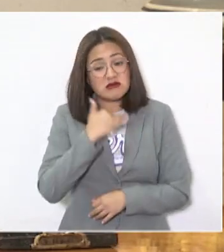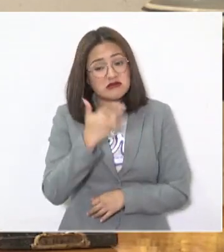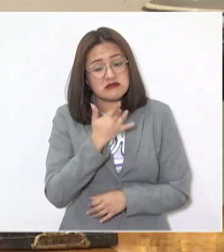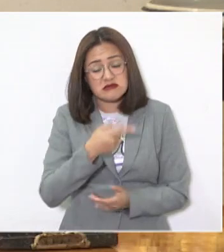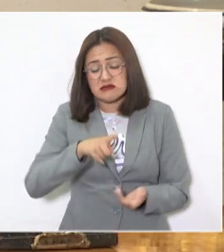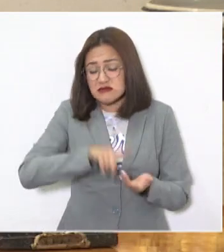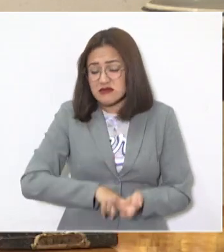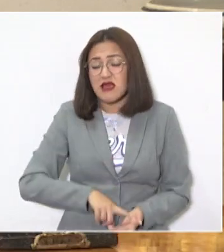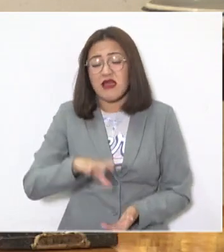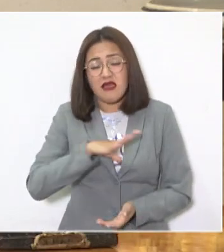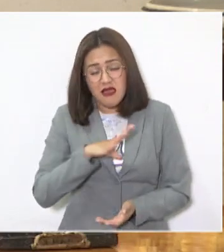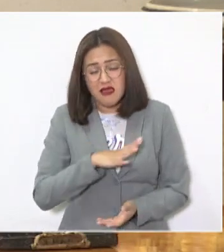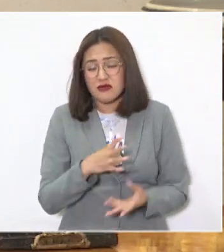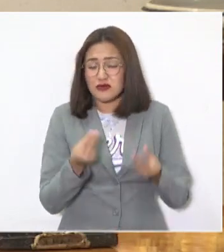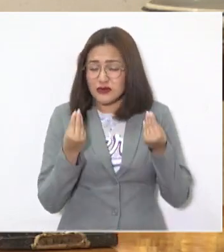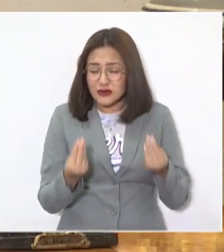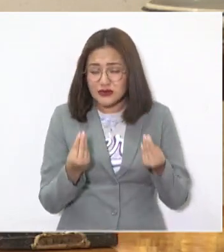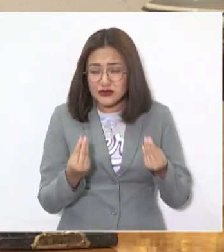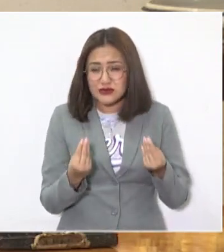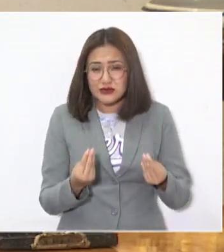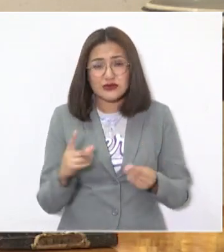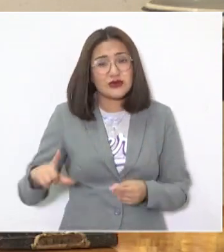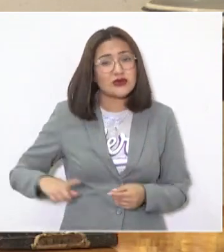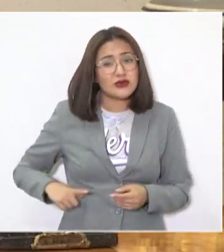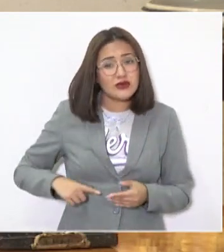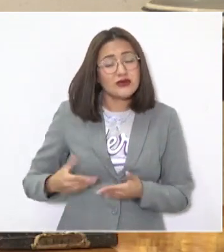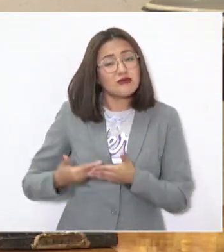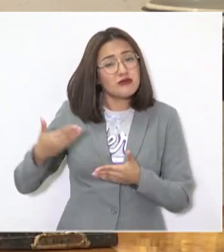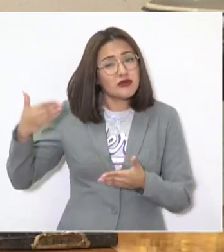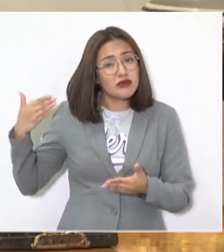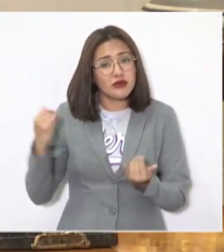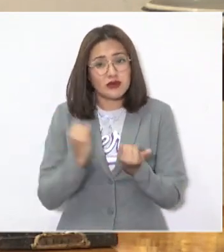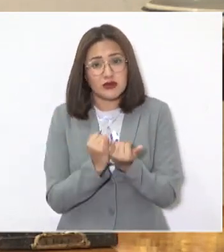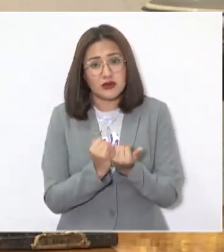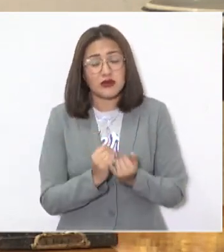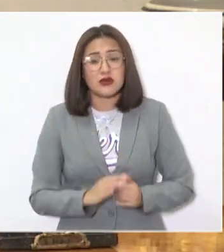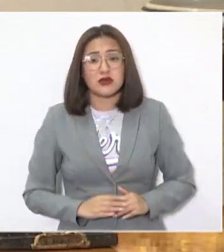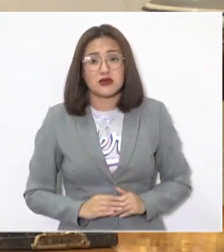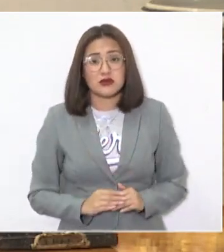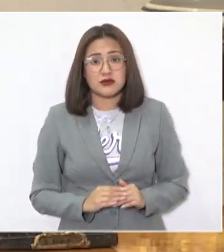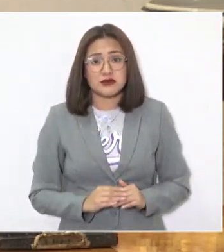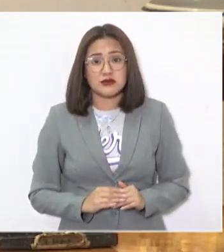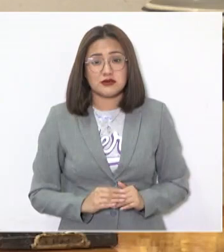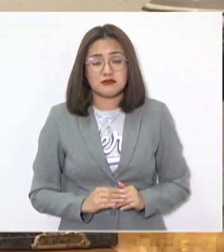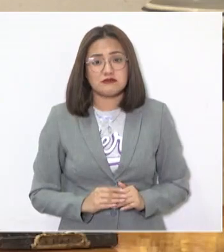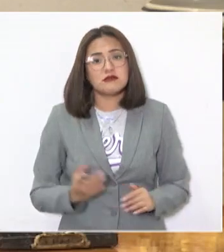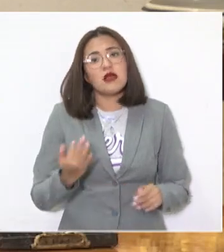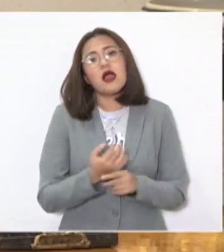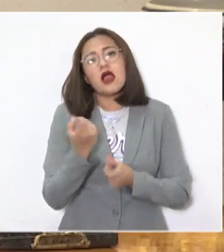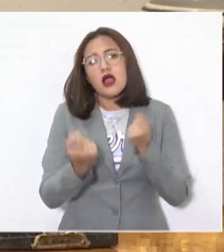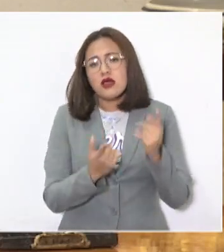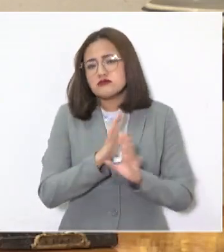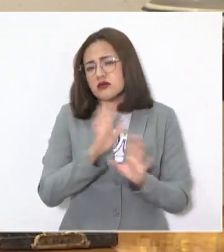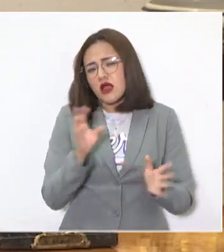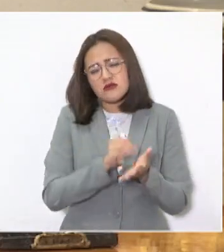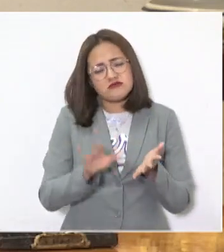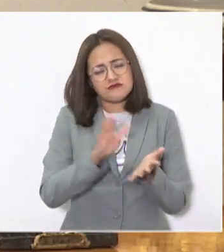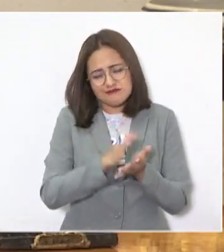que desarrollaron en los gobiernos pasados. ¿Sí? Unos casos ya están